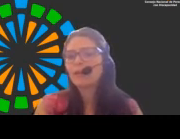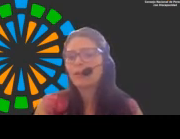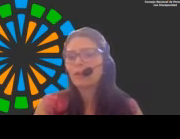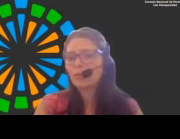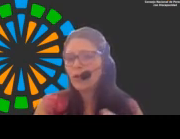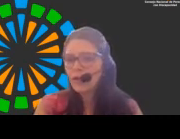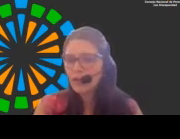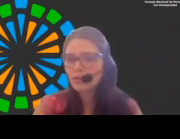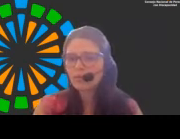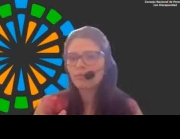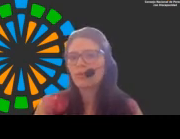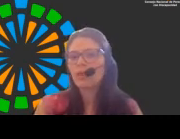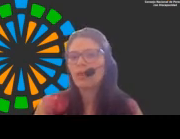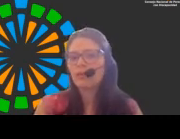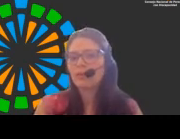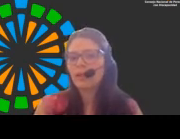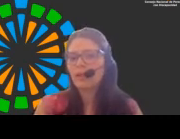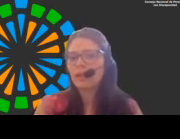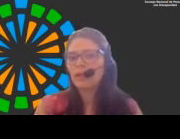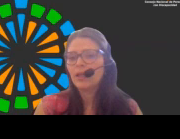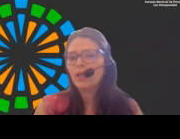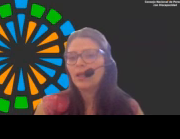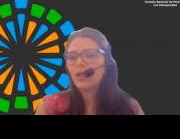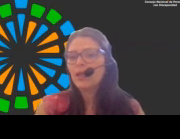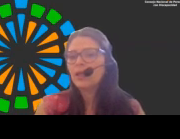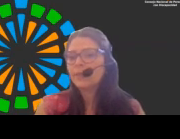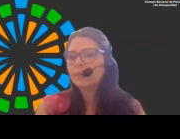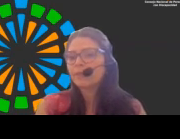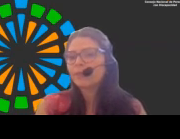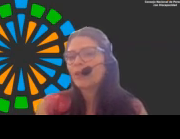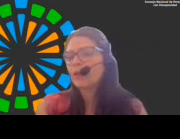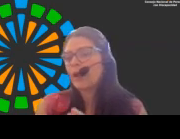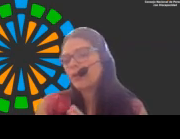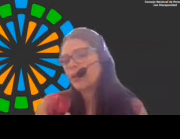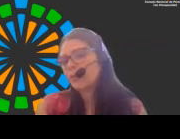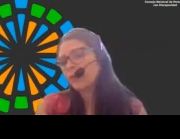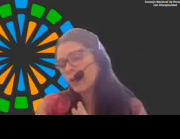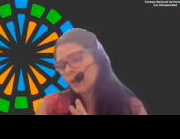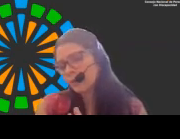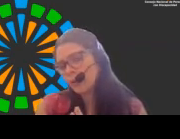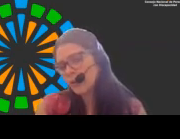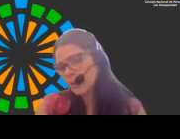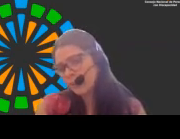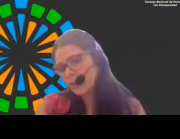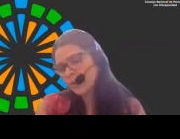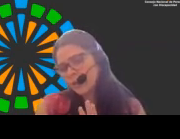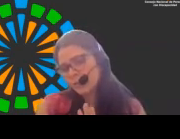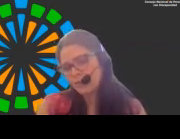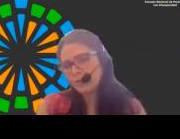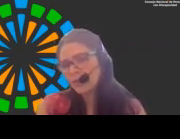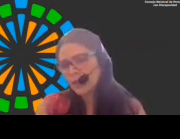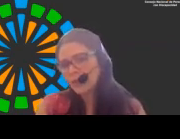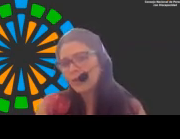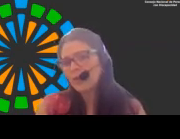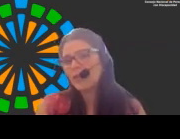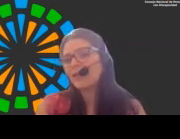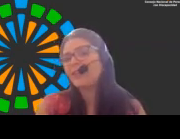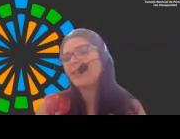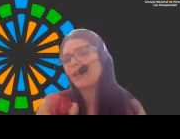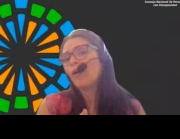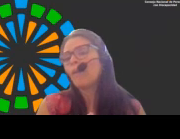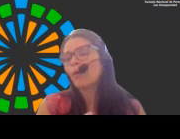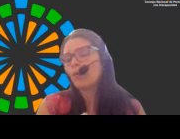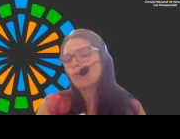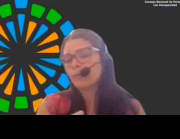de dos mujeres este y hay una mujer con discapacidad que está sentada